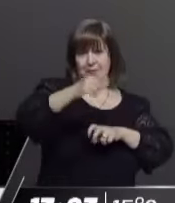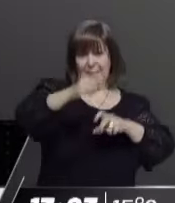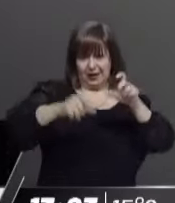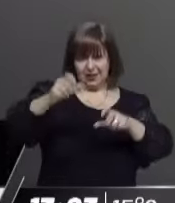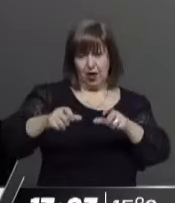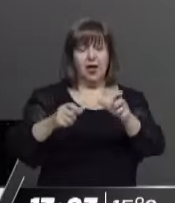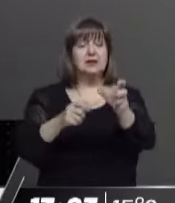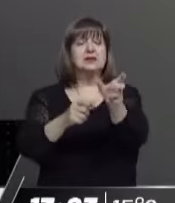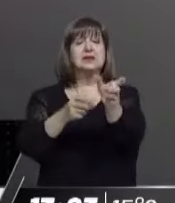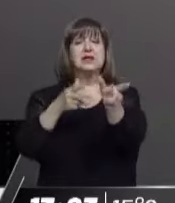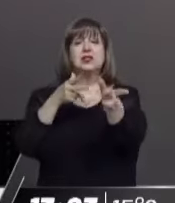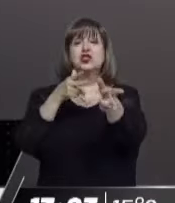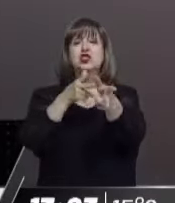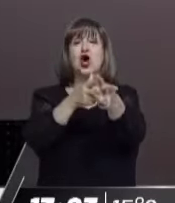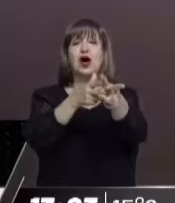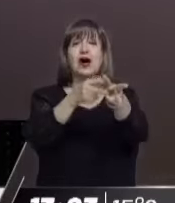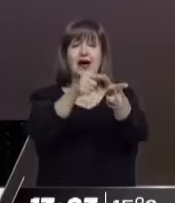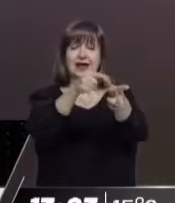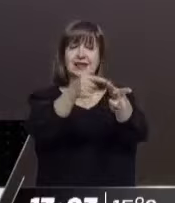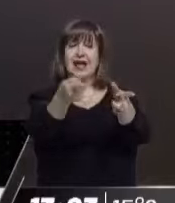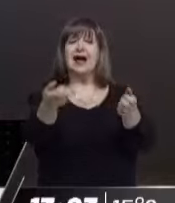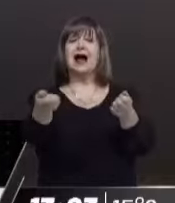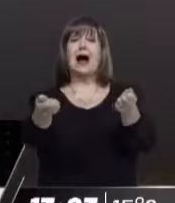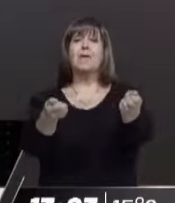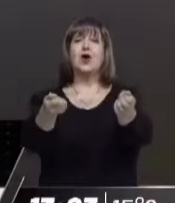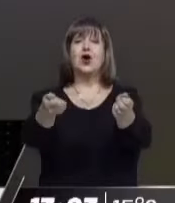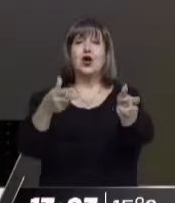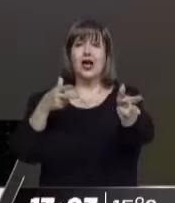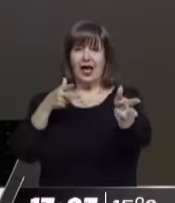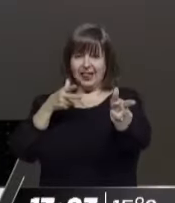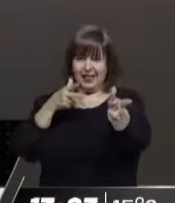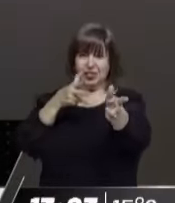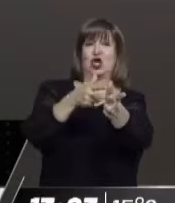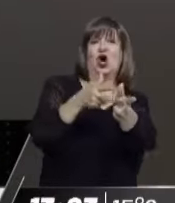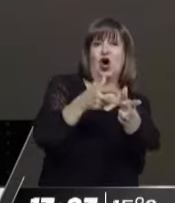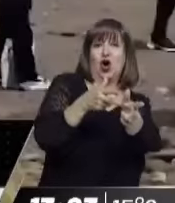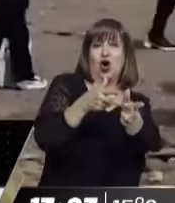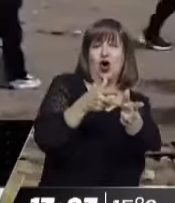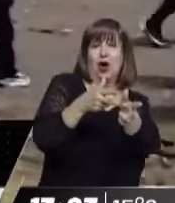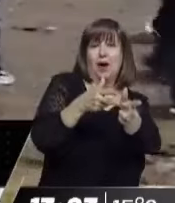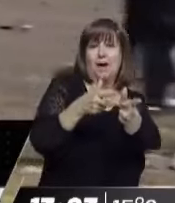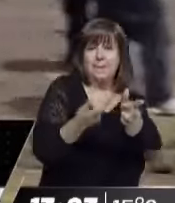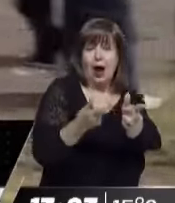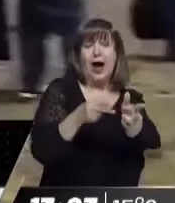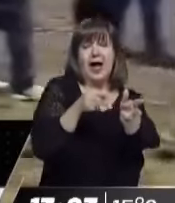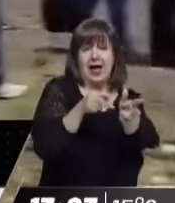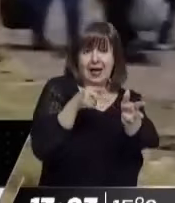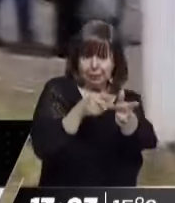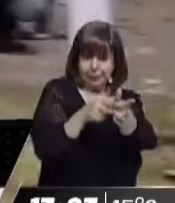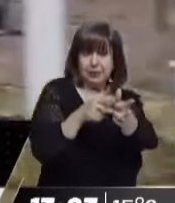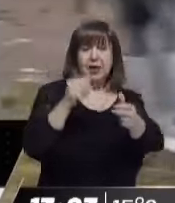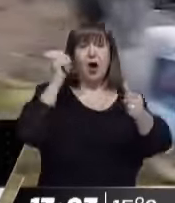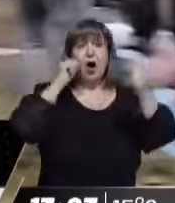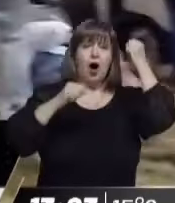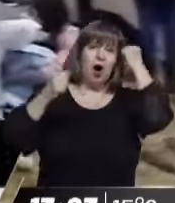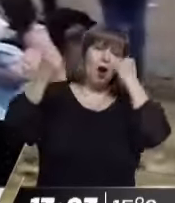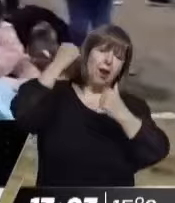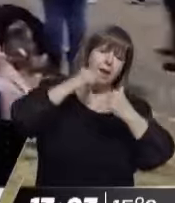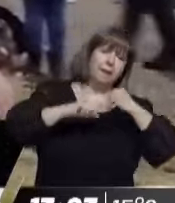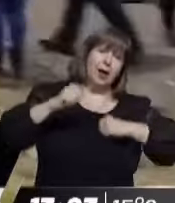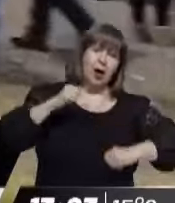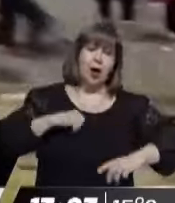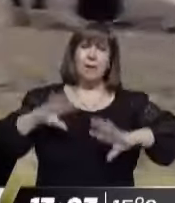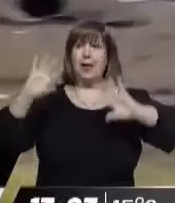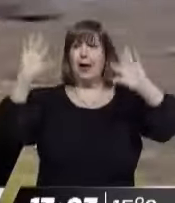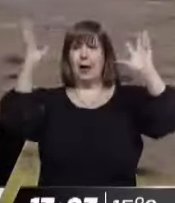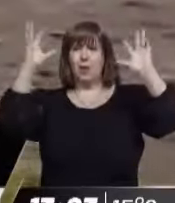circulaba en el mismo sentido y la mayoría de los pasajeros sufrió golpes. Los heridos fueron asistidos por personal de bomberos, las ambulancias del